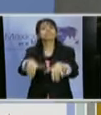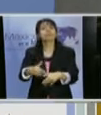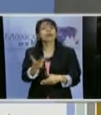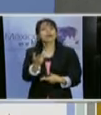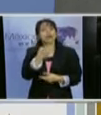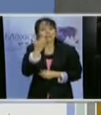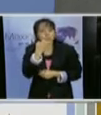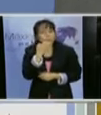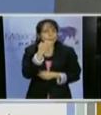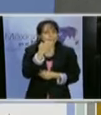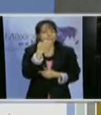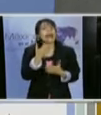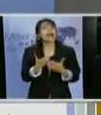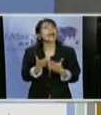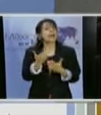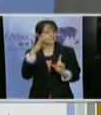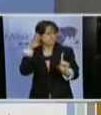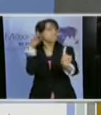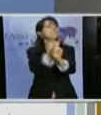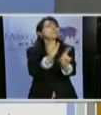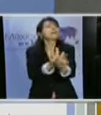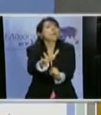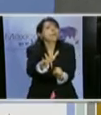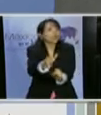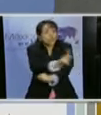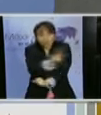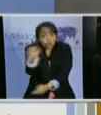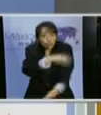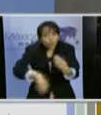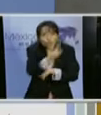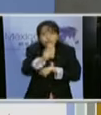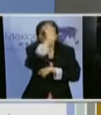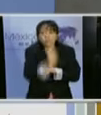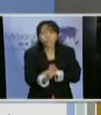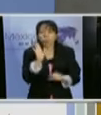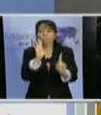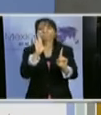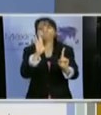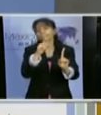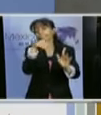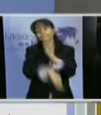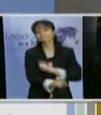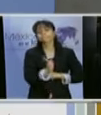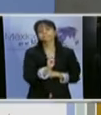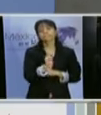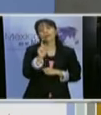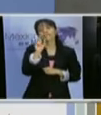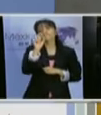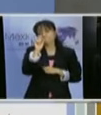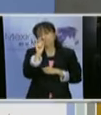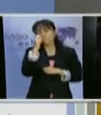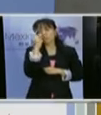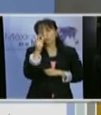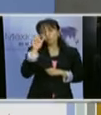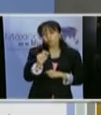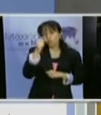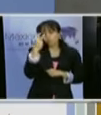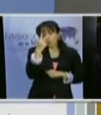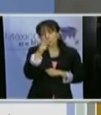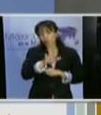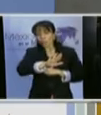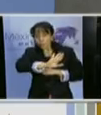100%. Y quizás, entre otros, la meta de reducción de mortalidad materna, o sea, 22.2 muertes por